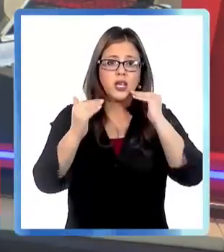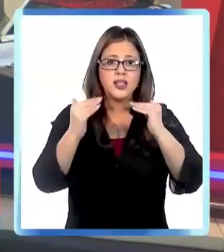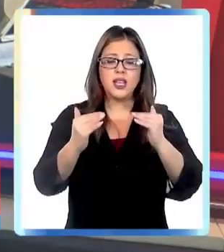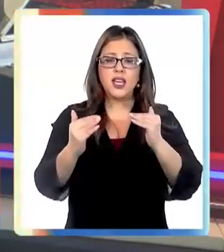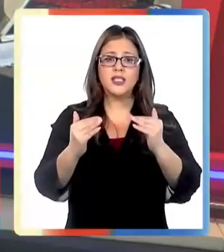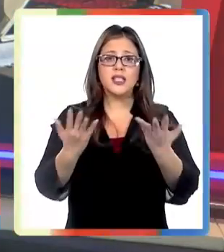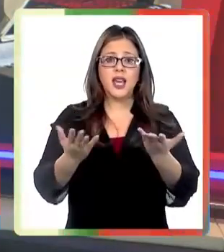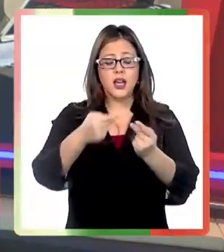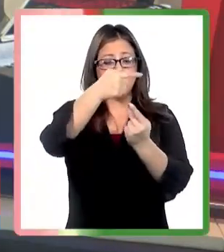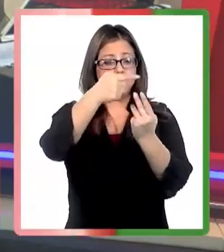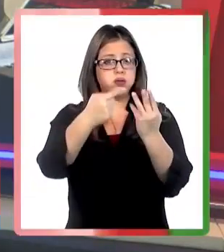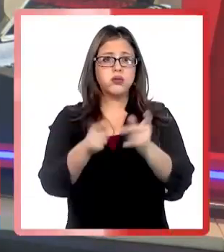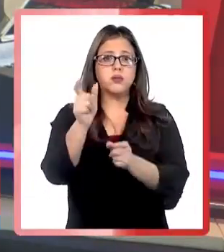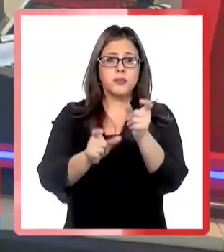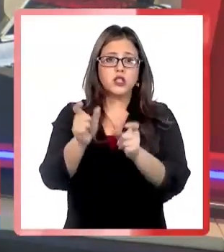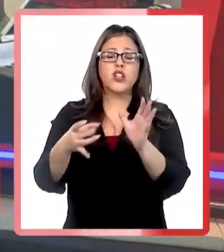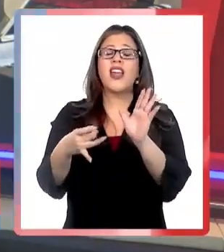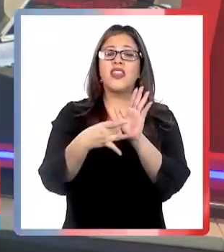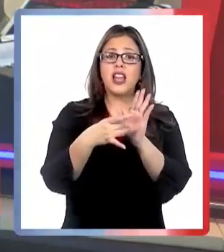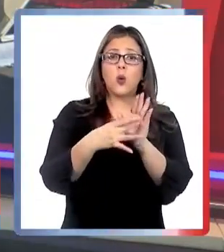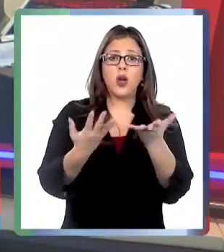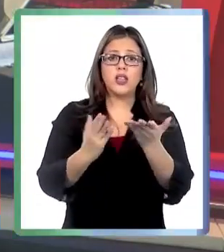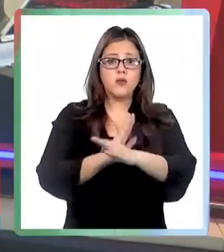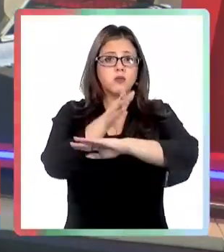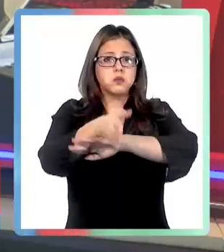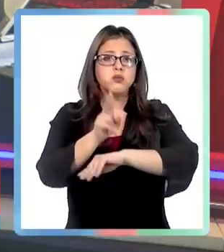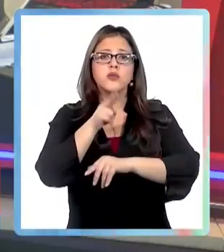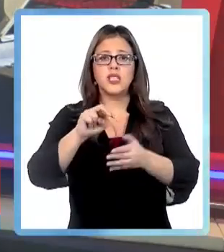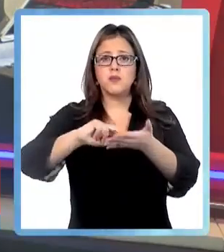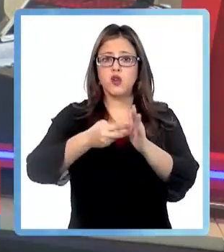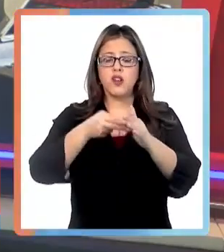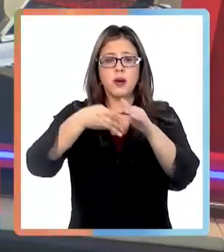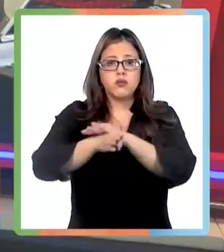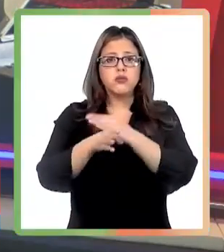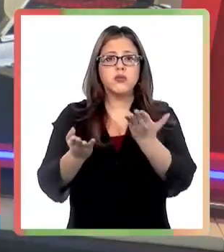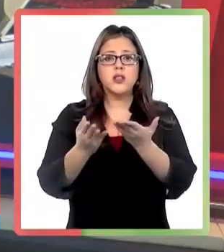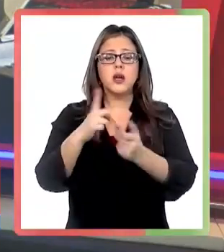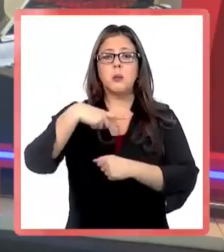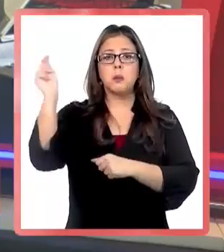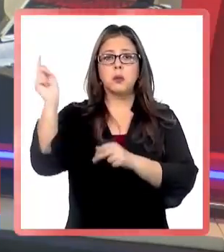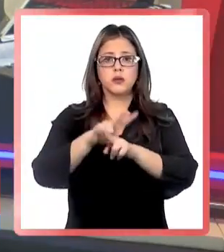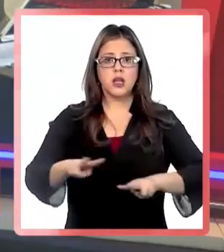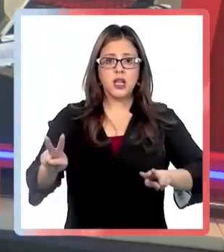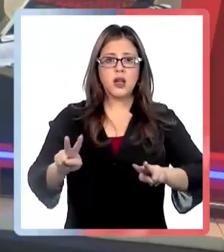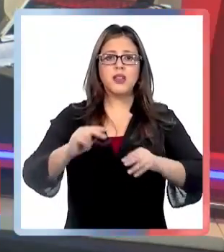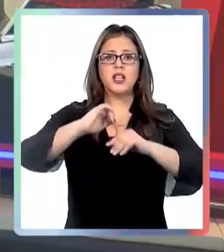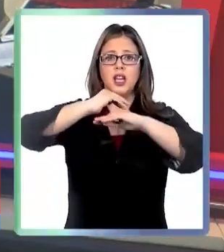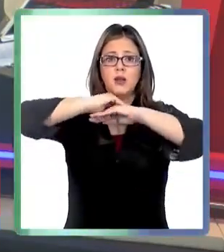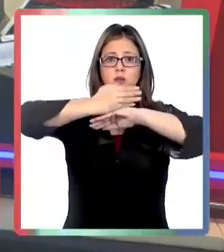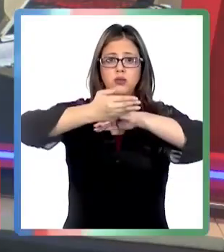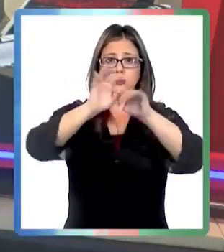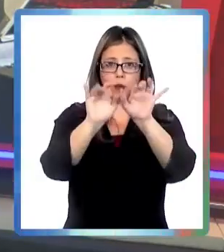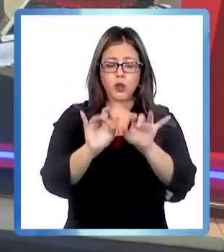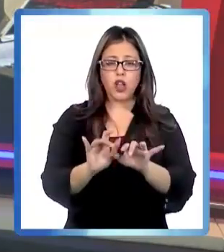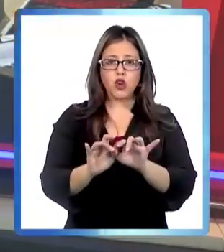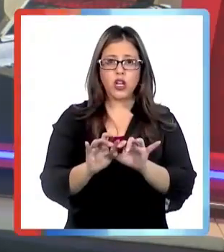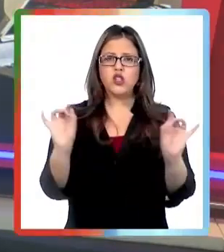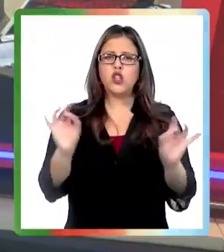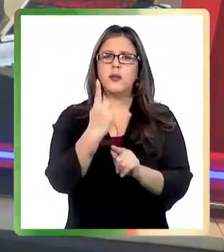Niñez. En todos los casos, los ladrones ingresaron sin mayores dificultades y escaparon tranquilamente con los